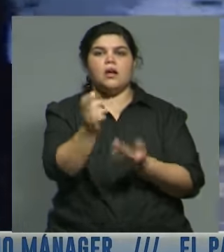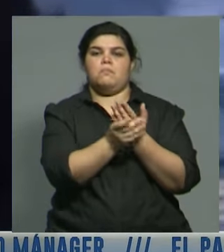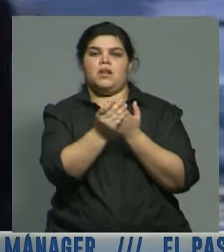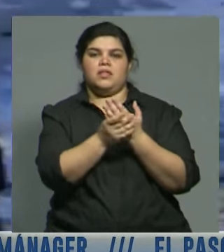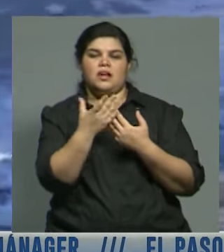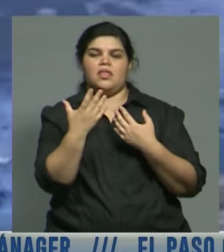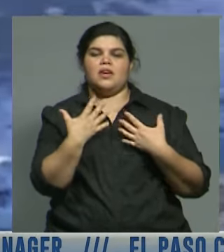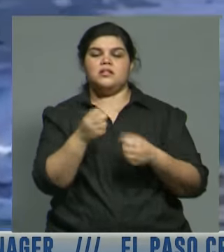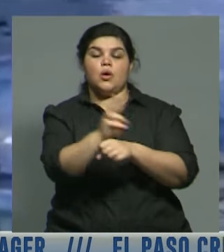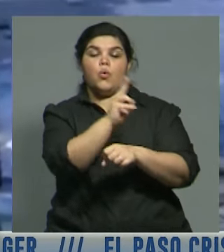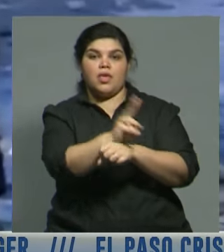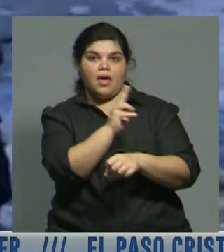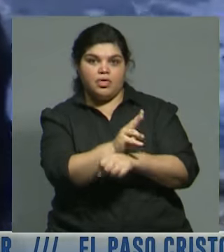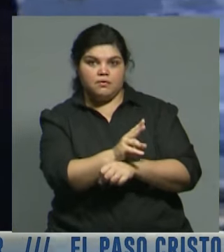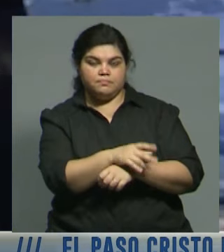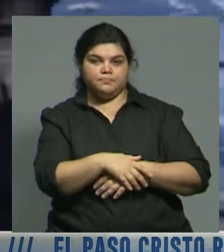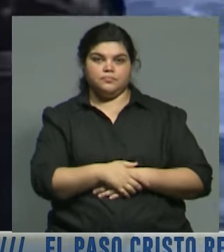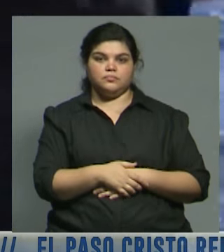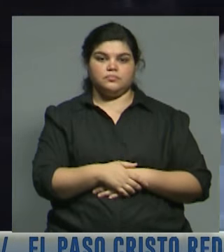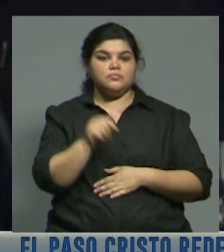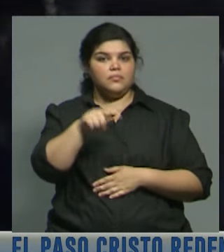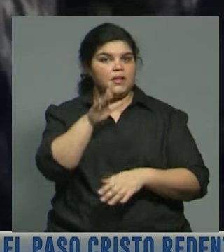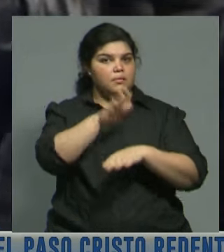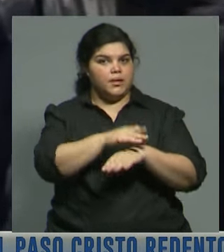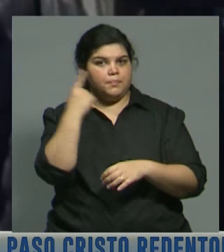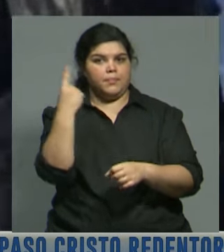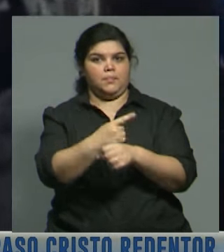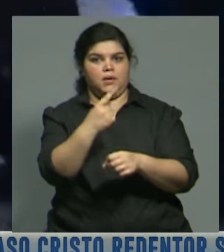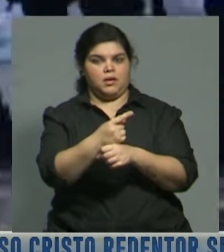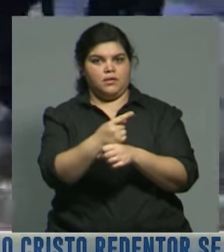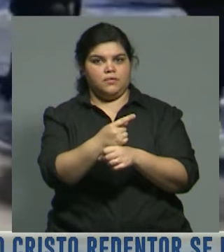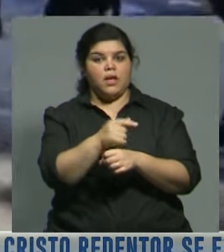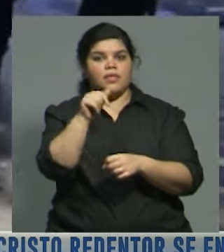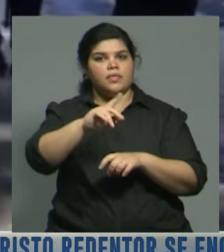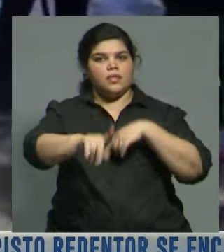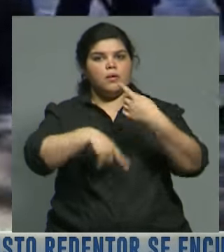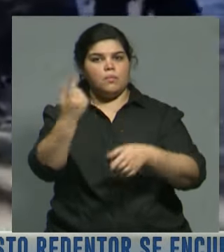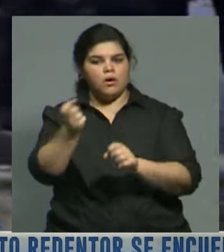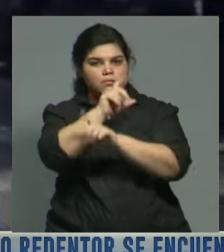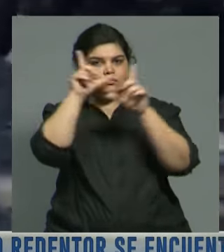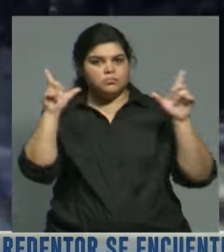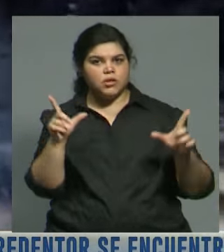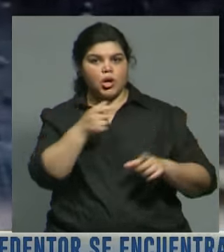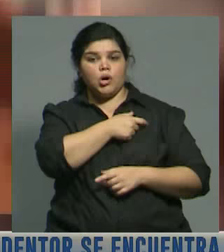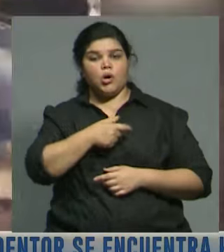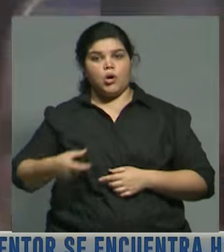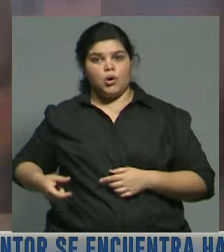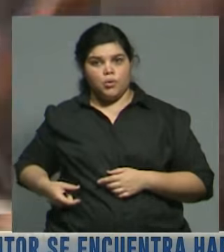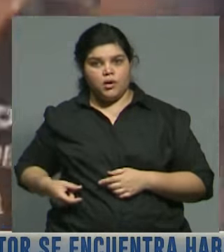Seguridad. Algo que llamó la atención fue que la decisión del gobierno, del presidente sobre todo, para